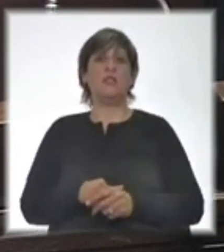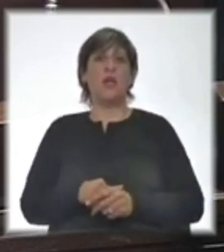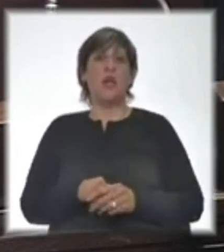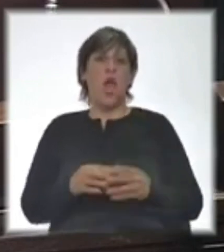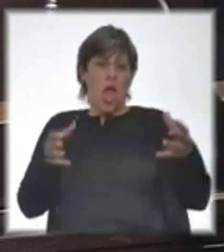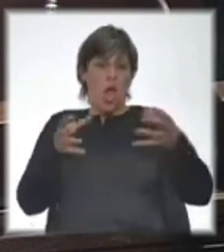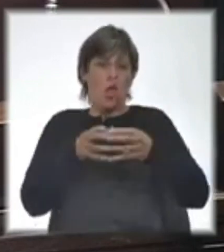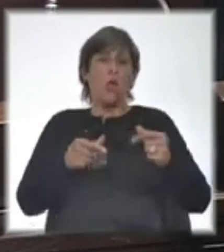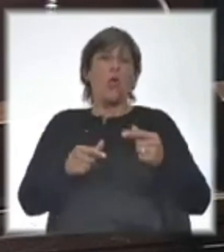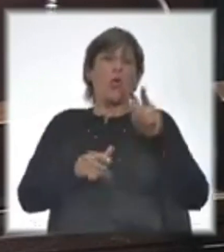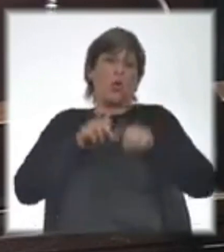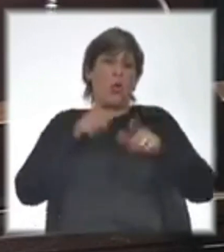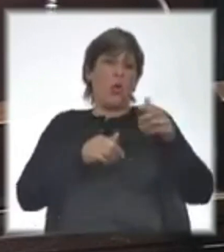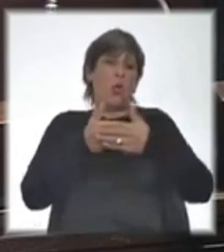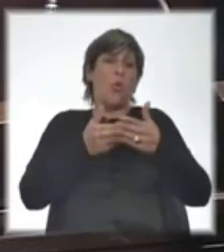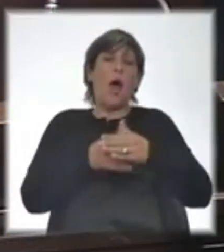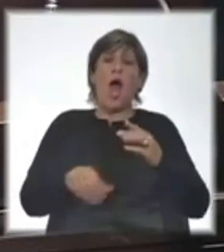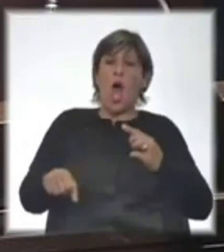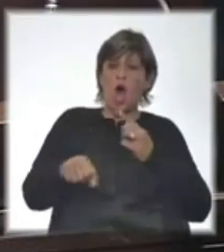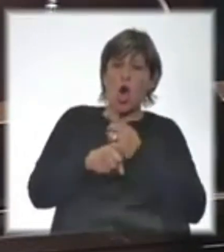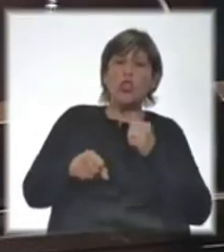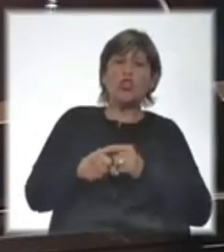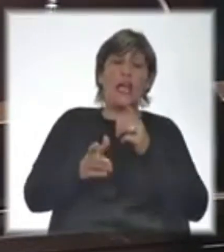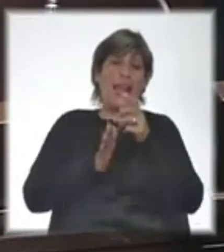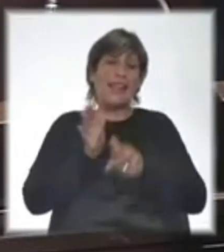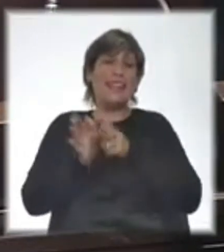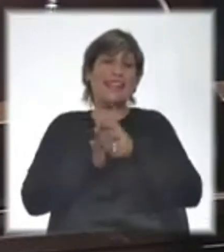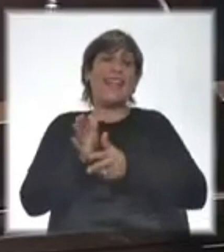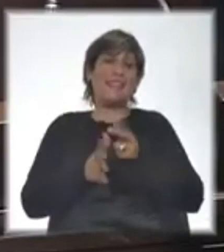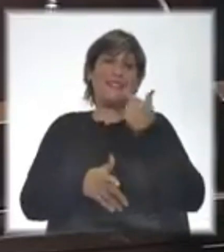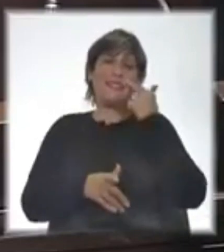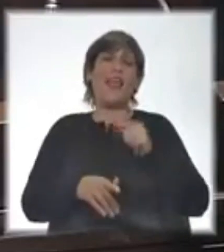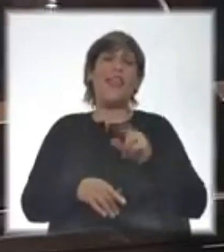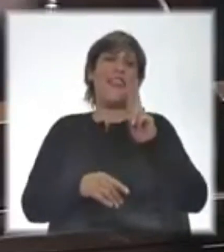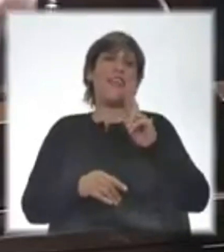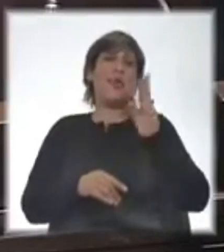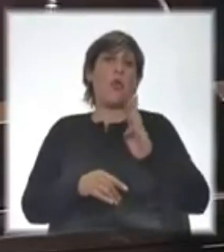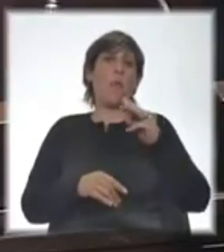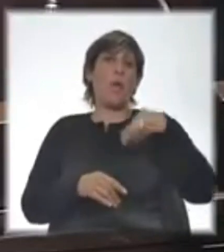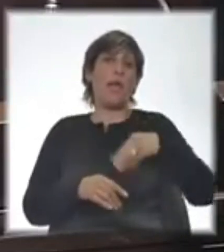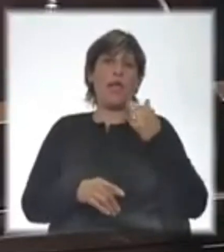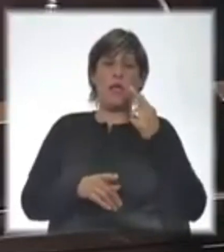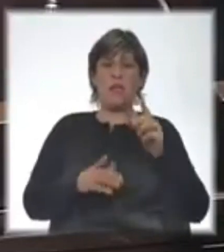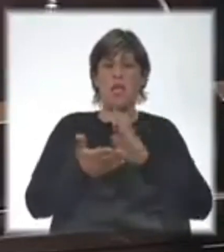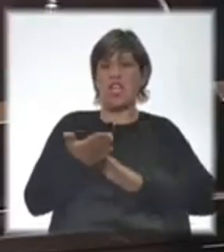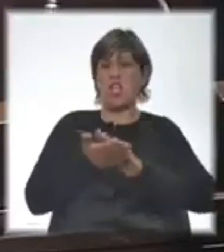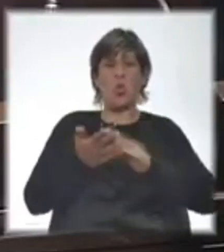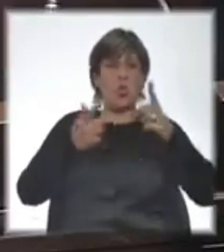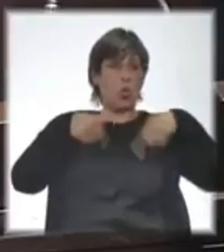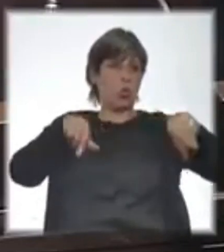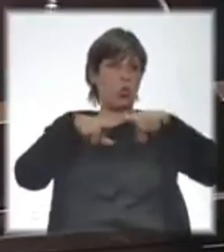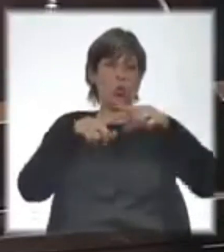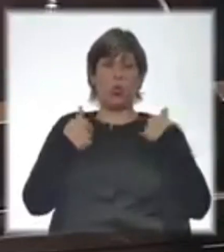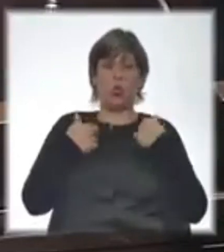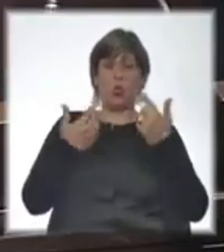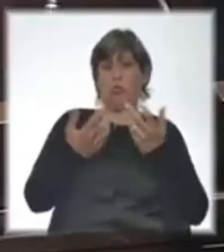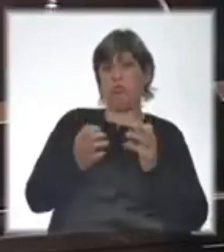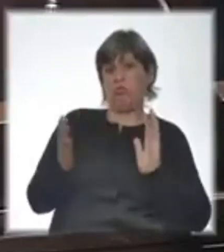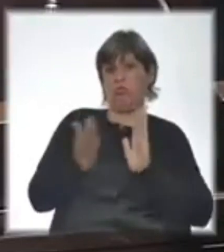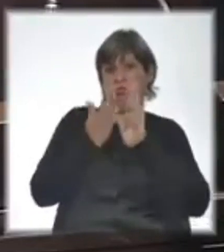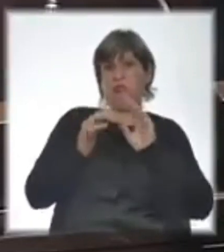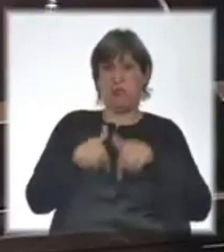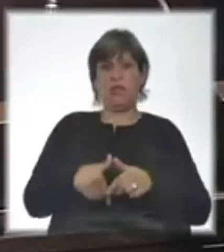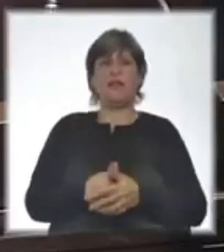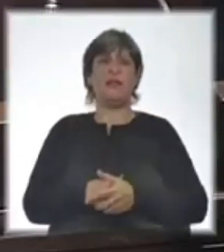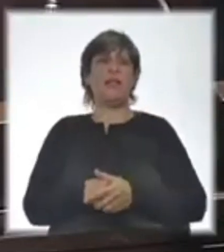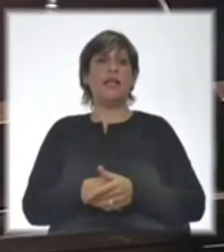de un grupo de vecinos contra el tren ambienticida de UPM, que ninguno de nosotros vive enfrente a la vía.